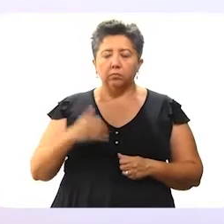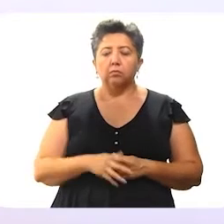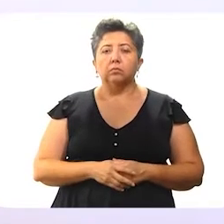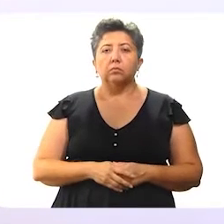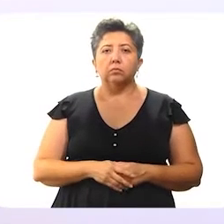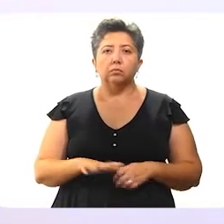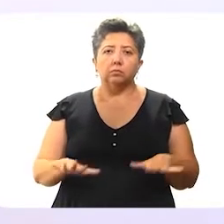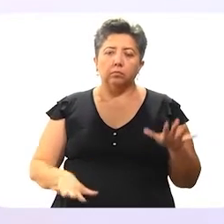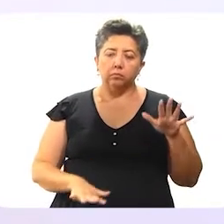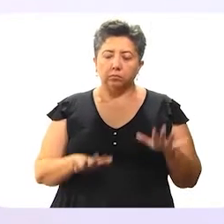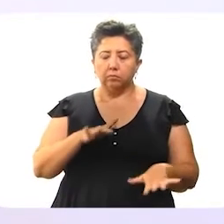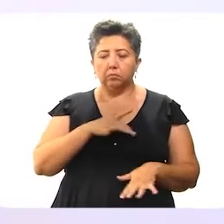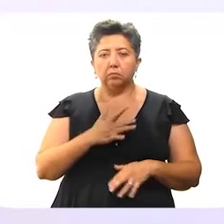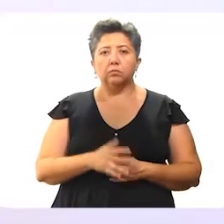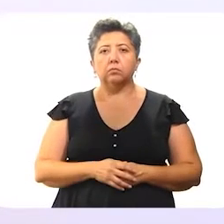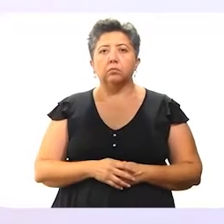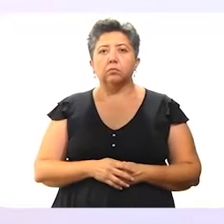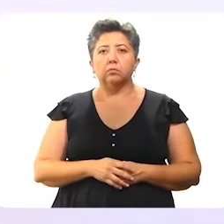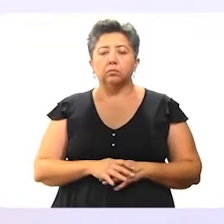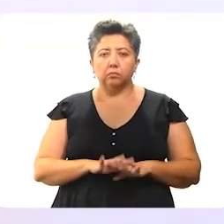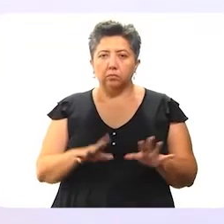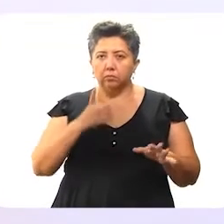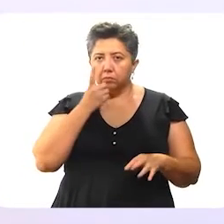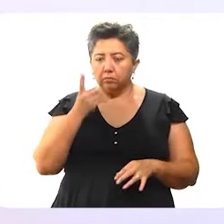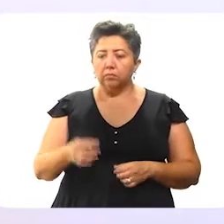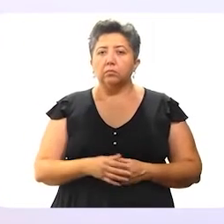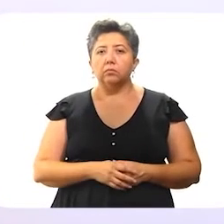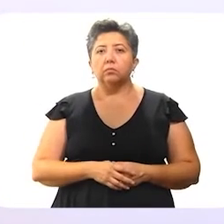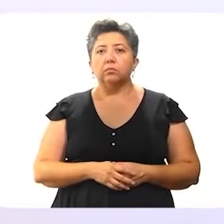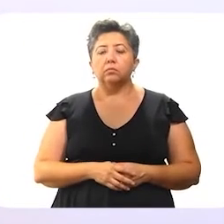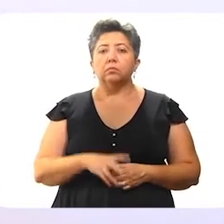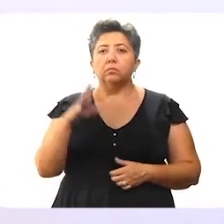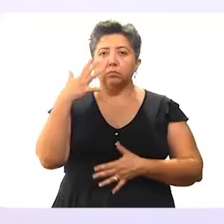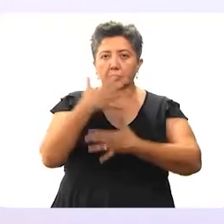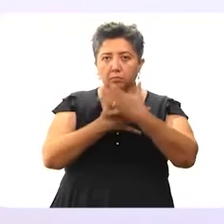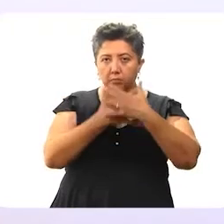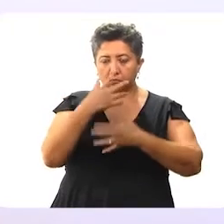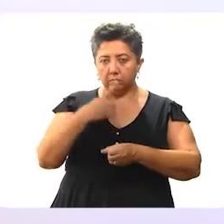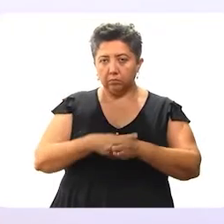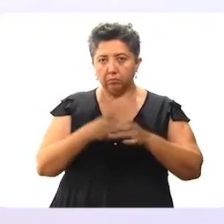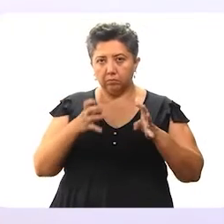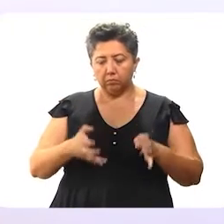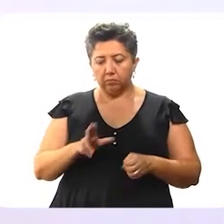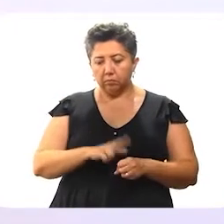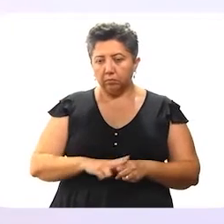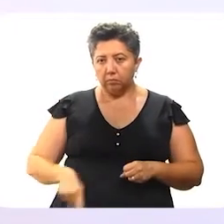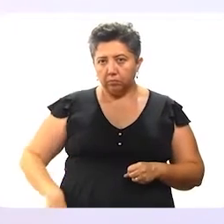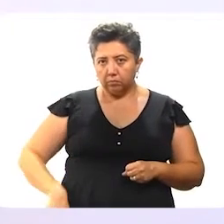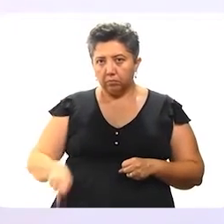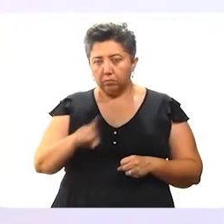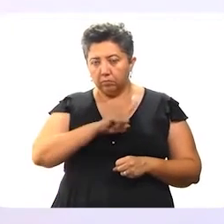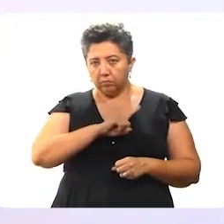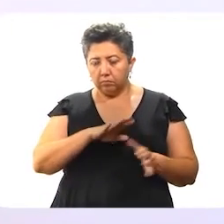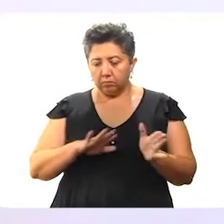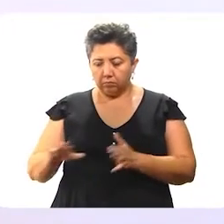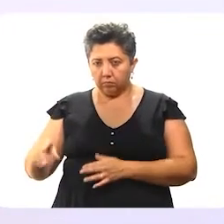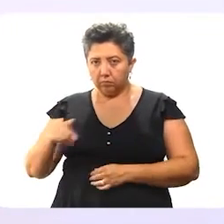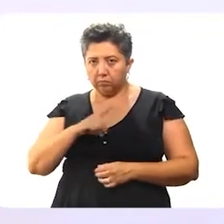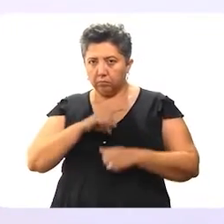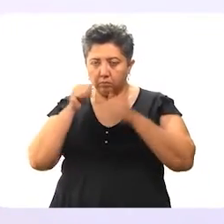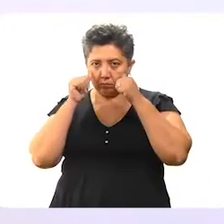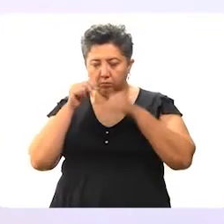de salud de Yucatán. Presentan síntomas leves. Como ya se mencionó, 15 de los casos positivos están en hospitales públicos y en aislamiento